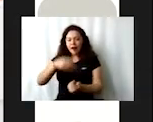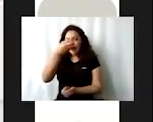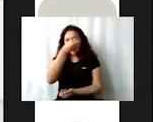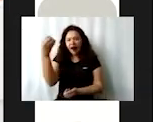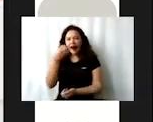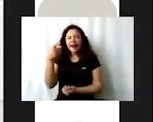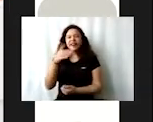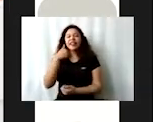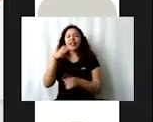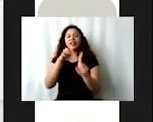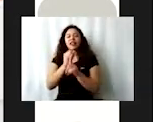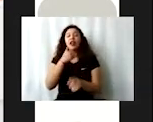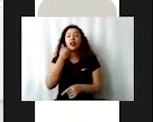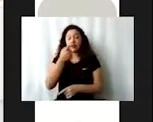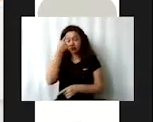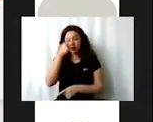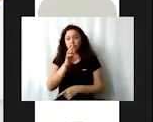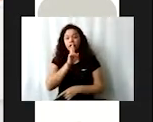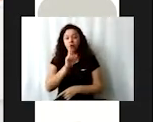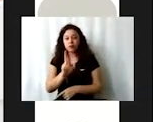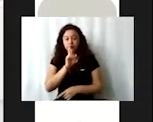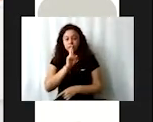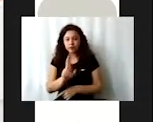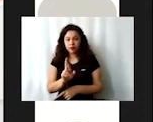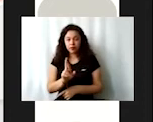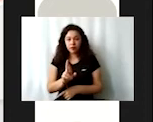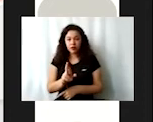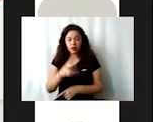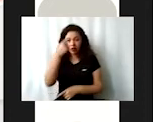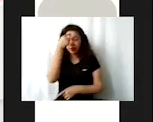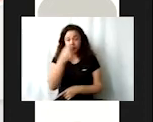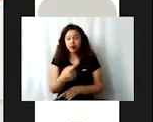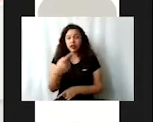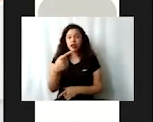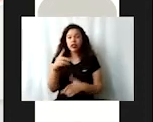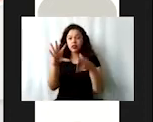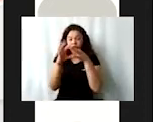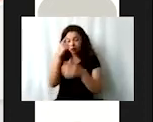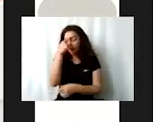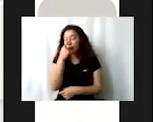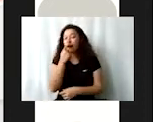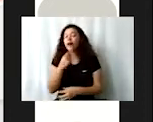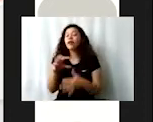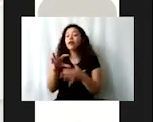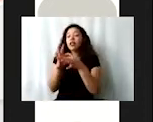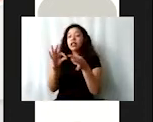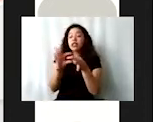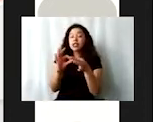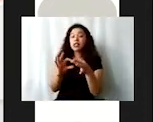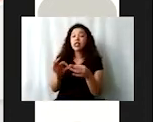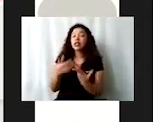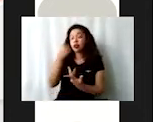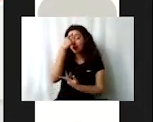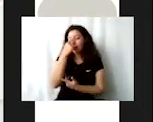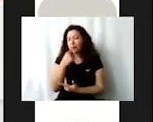alcanzar como resultado a la hora de describir los perfiles, a la hora de analizar y